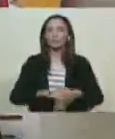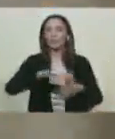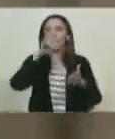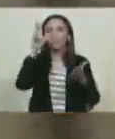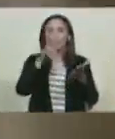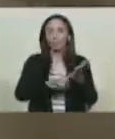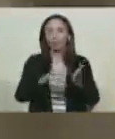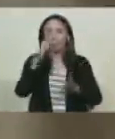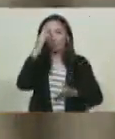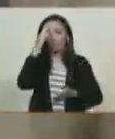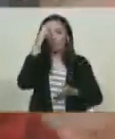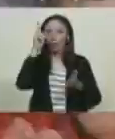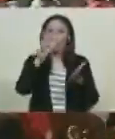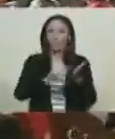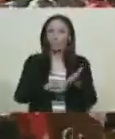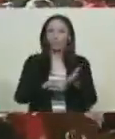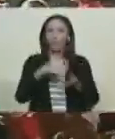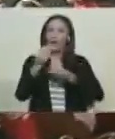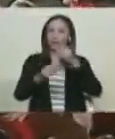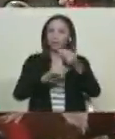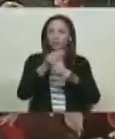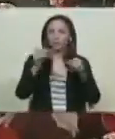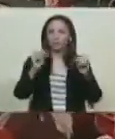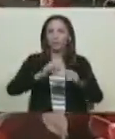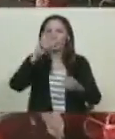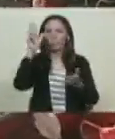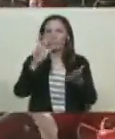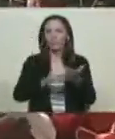Aprobado, cúmplase.